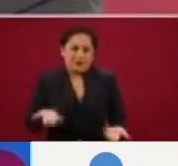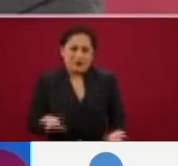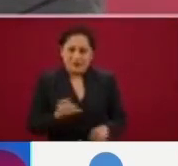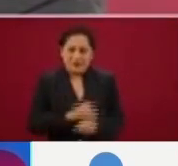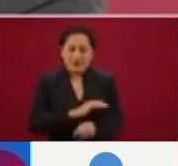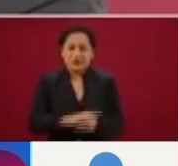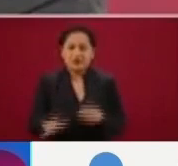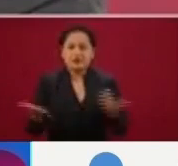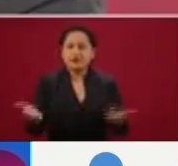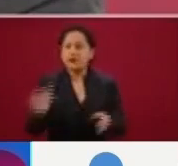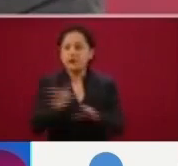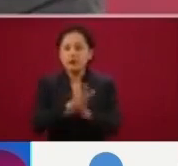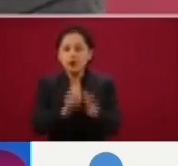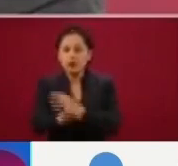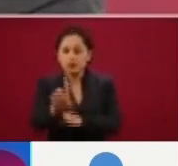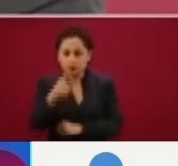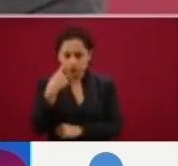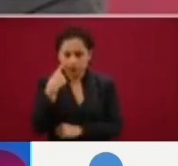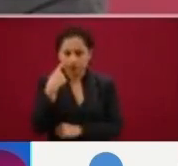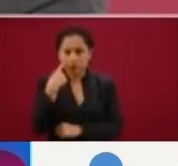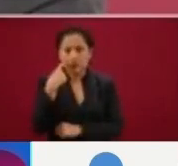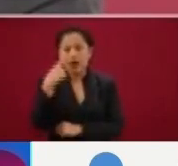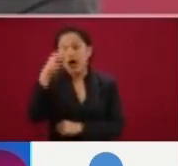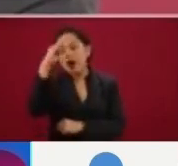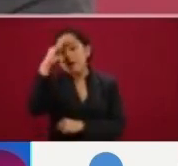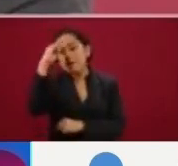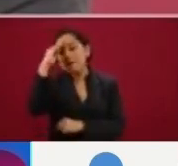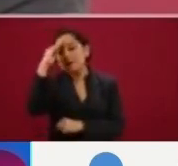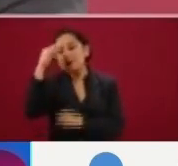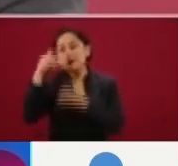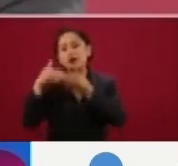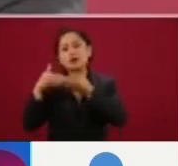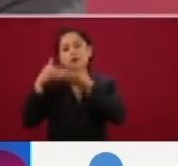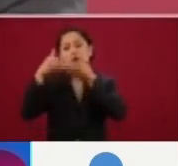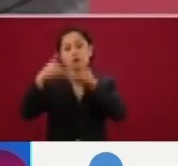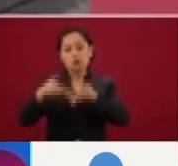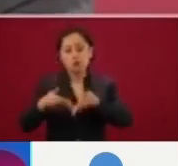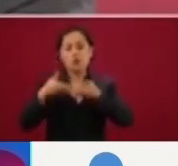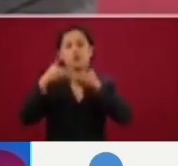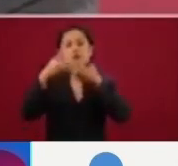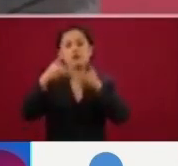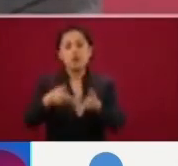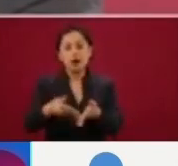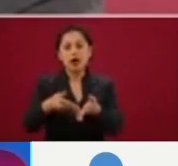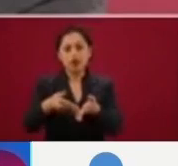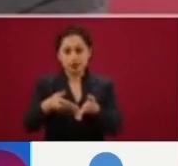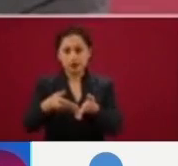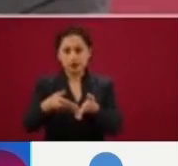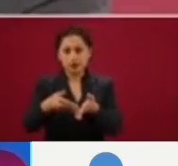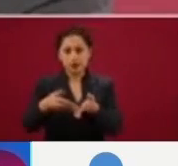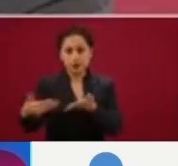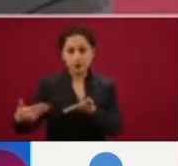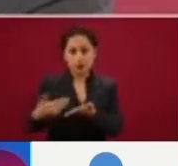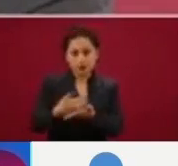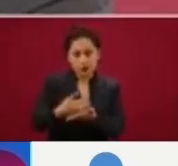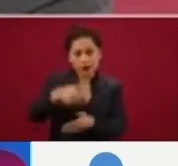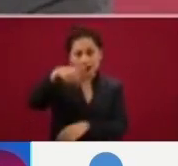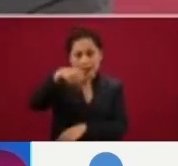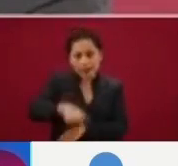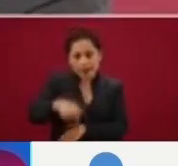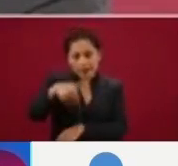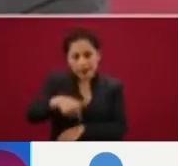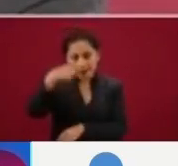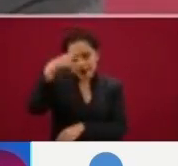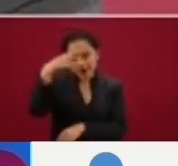que en la mesa de seguridad del gobierno federal se abordó el caso ocurrido en Huejotzingo. Así lo dijo el presidente